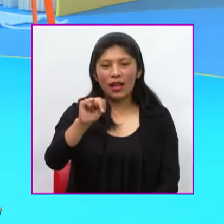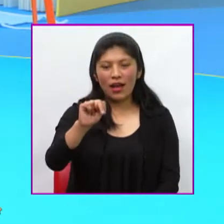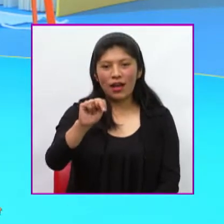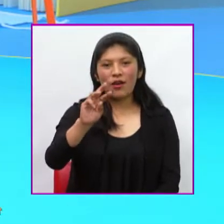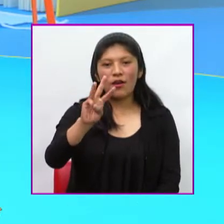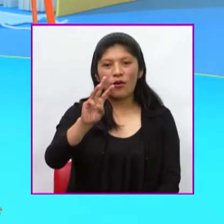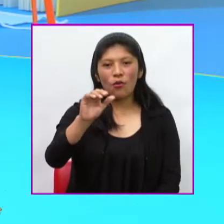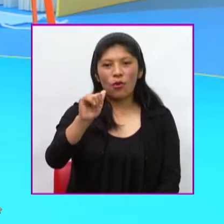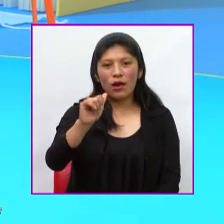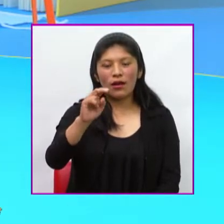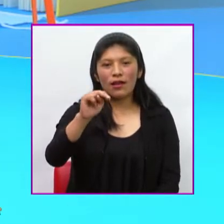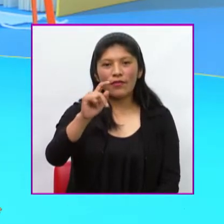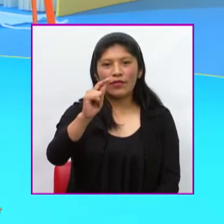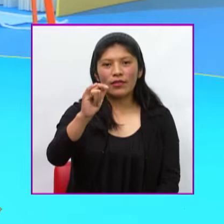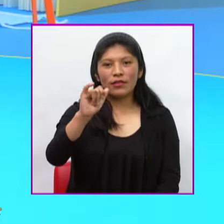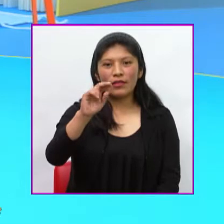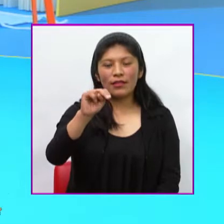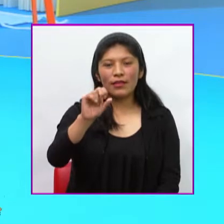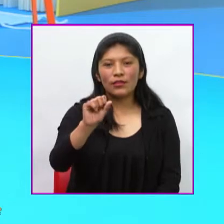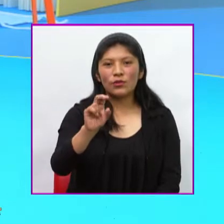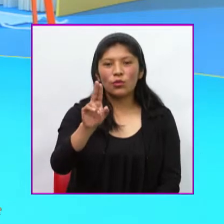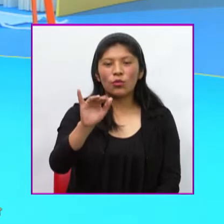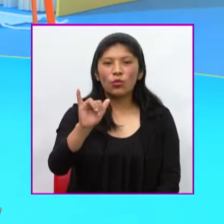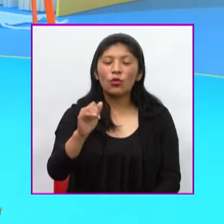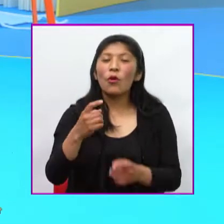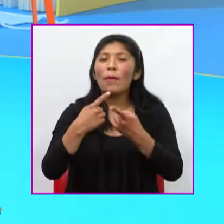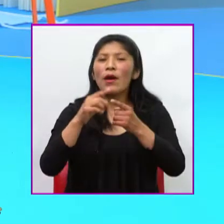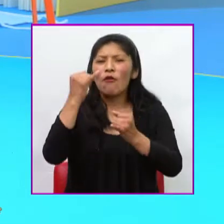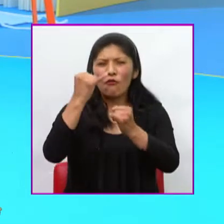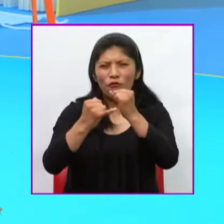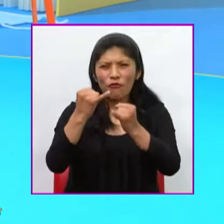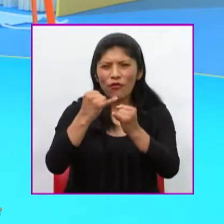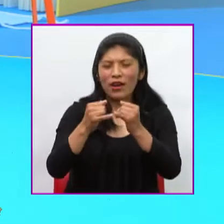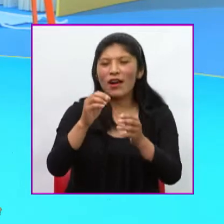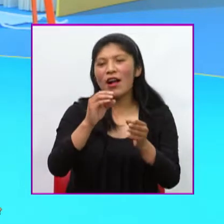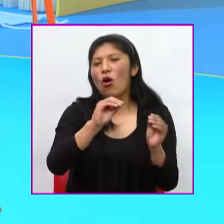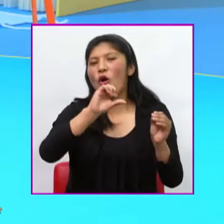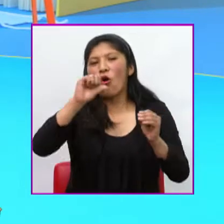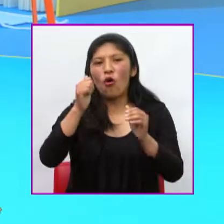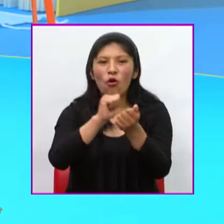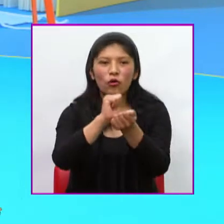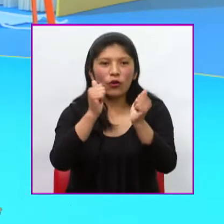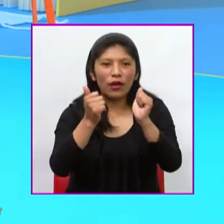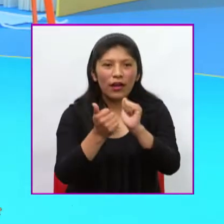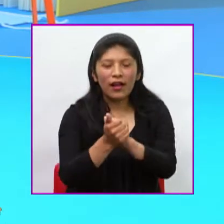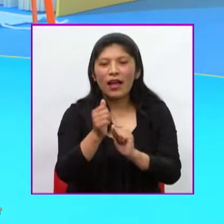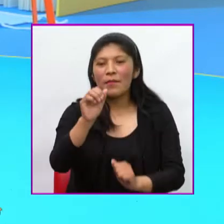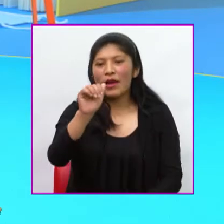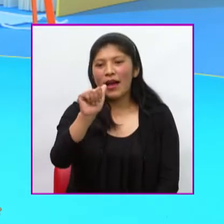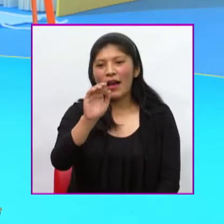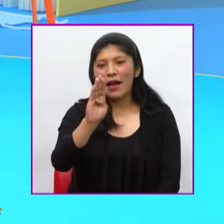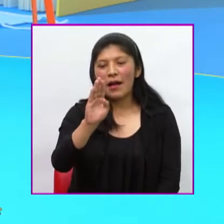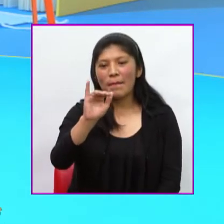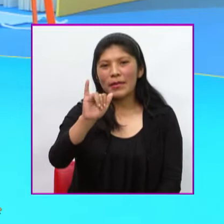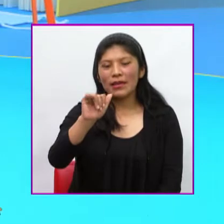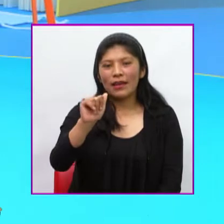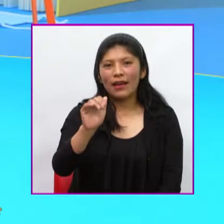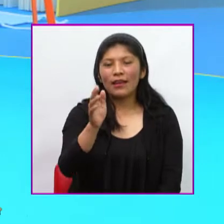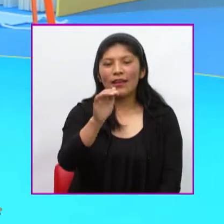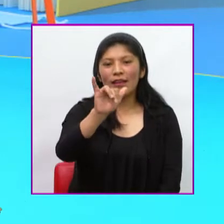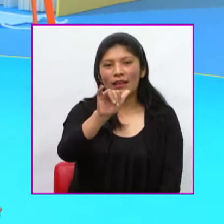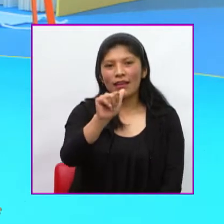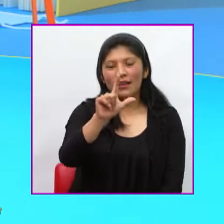general se lo conoce como el Abya Yala, nombre que surge gracias al pueblo Cuna en Panamá.